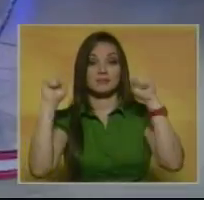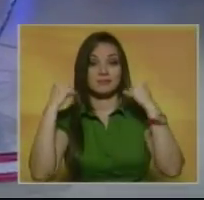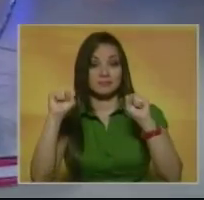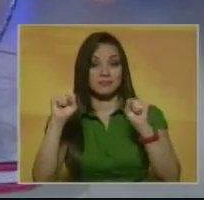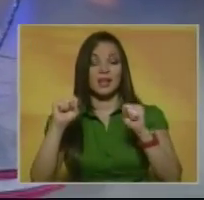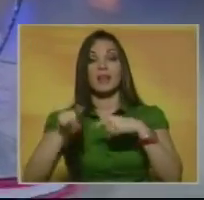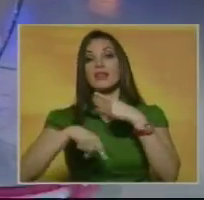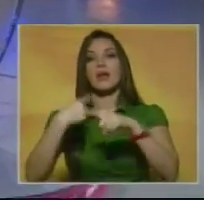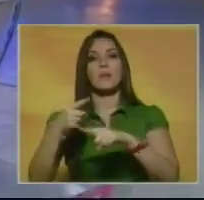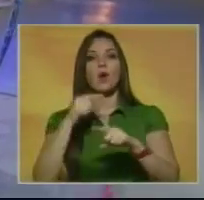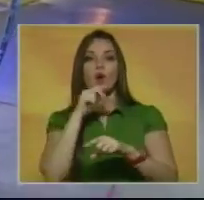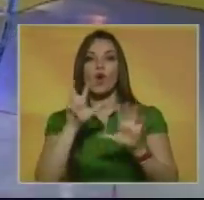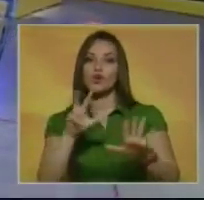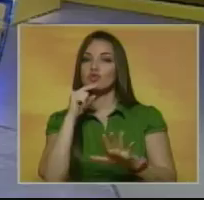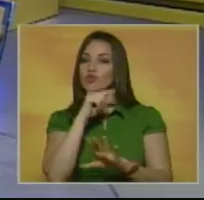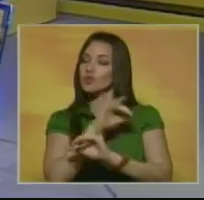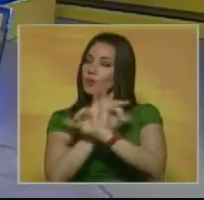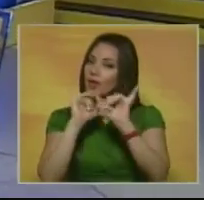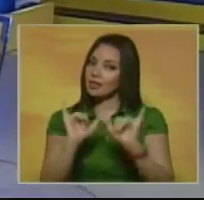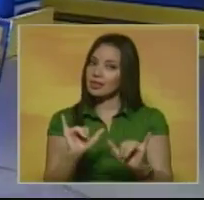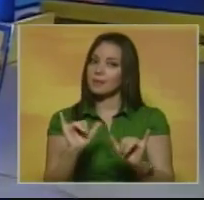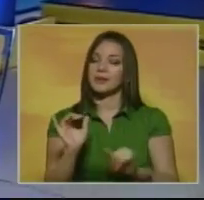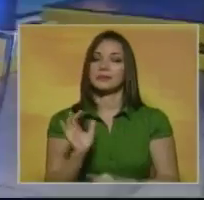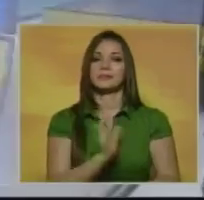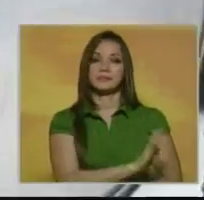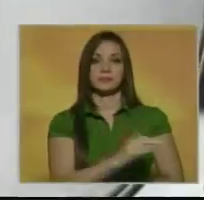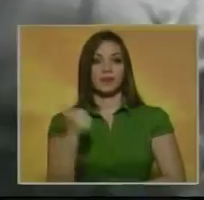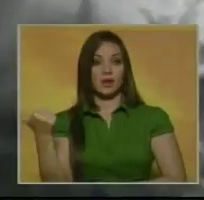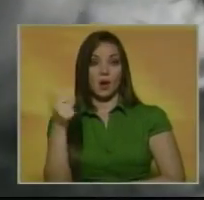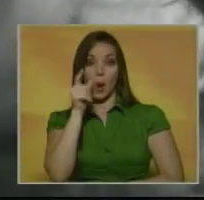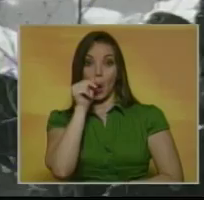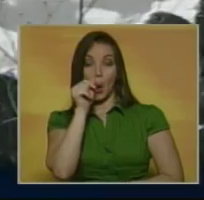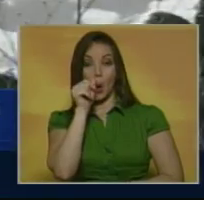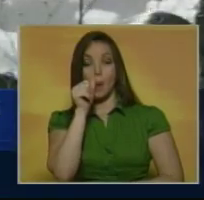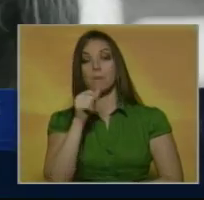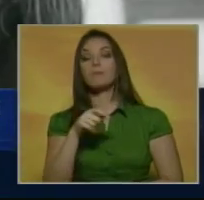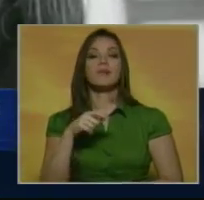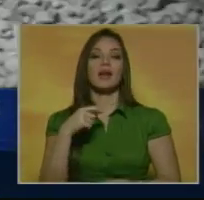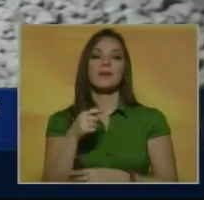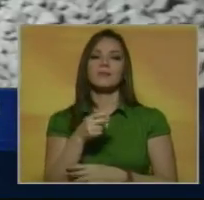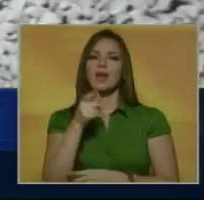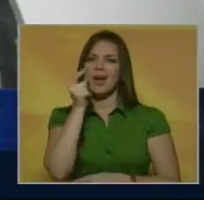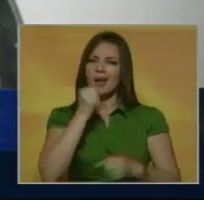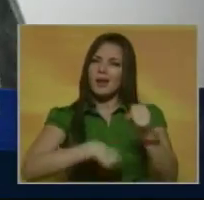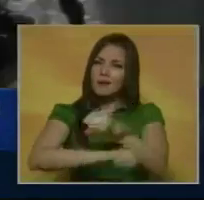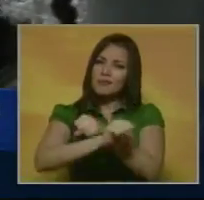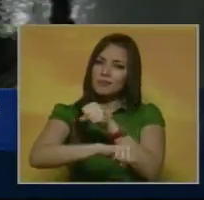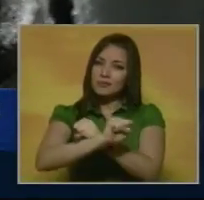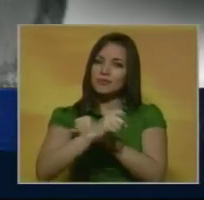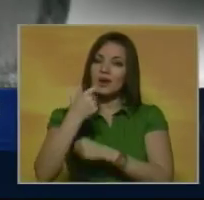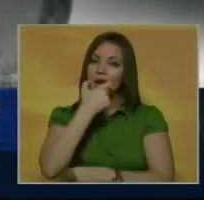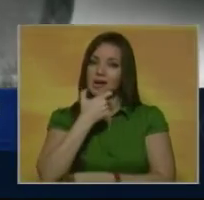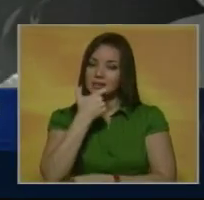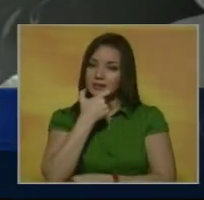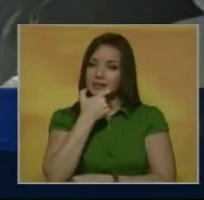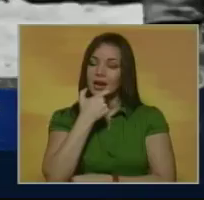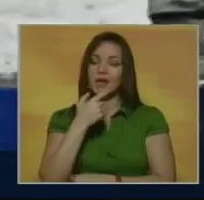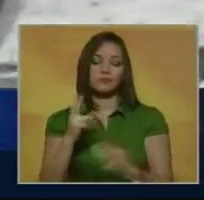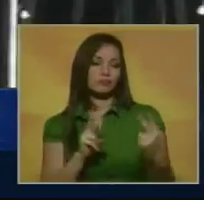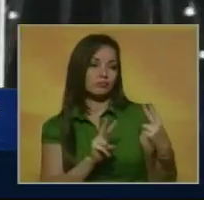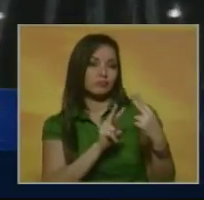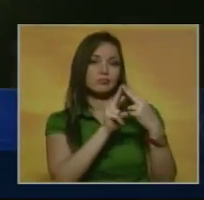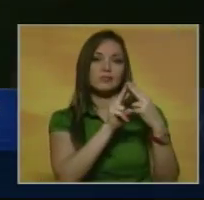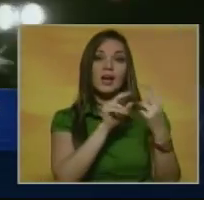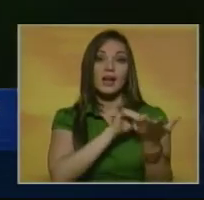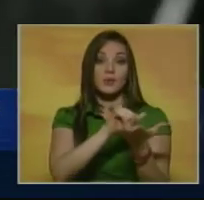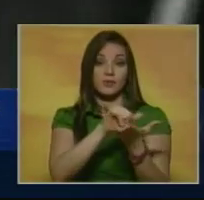Y David Beckham celebra su nuevo cortometraje. El exfutbolista inglés se reunió con Belstaff en Nueva York para presentar su